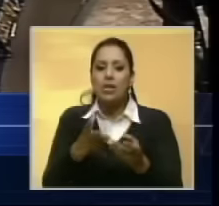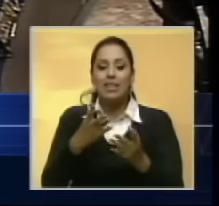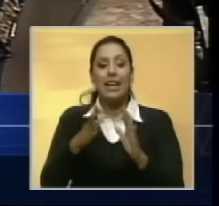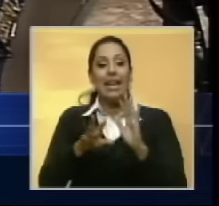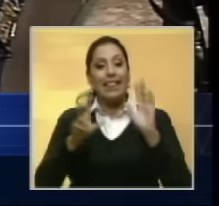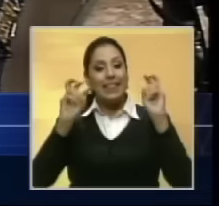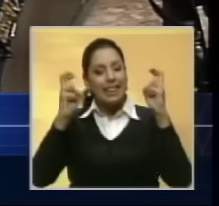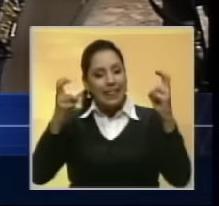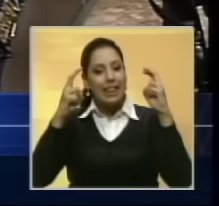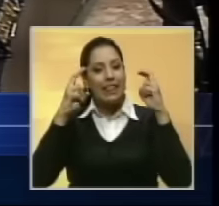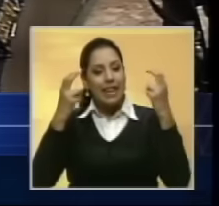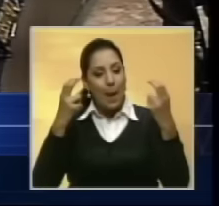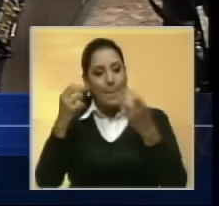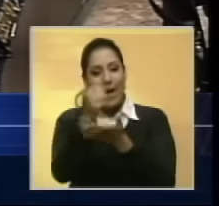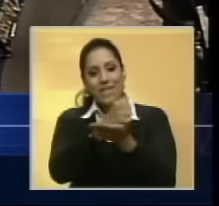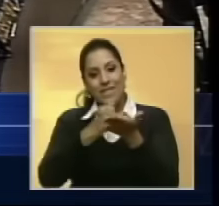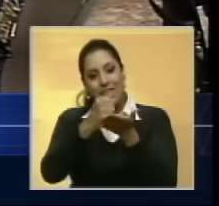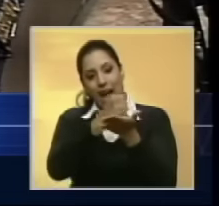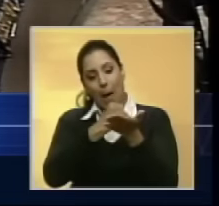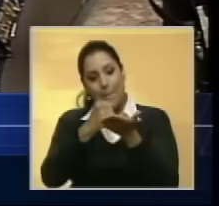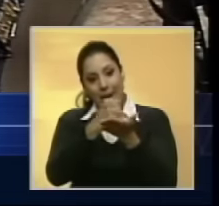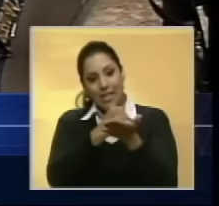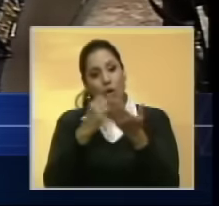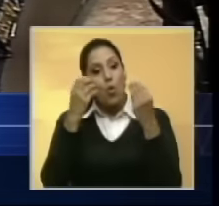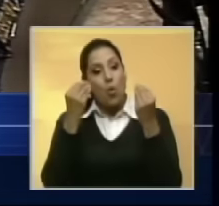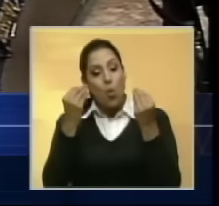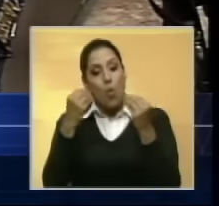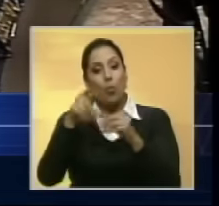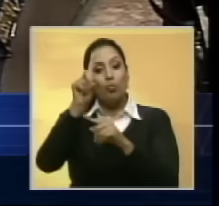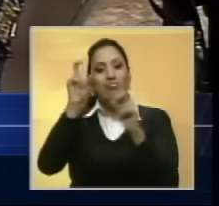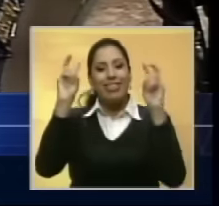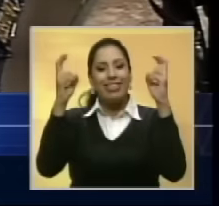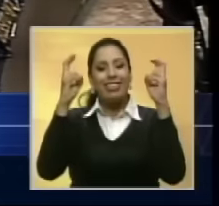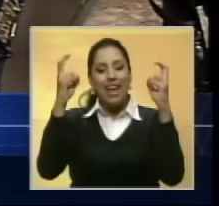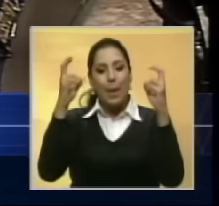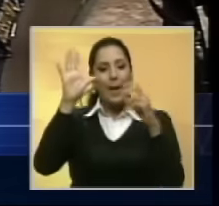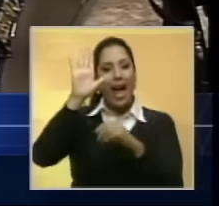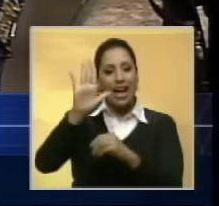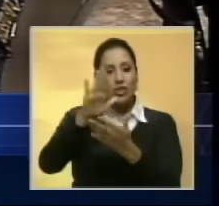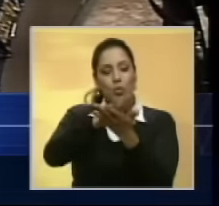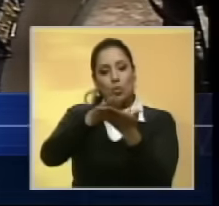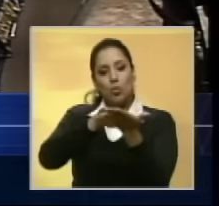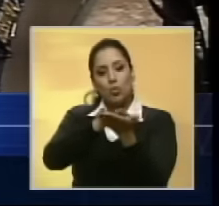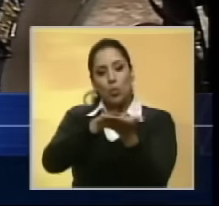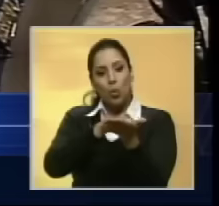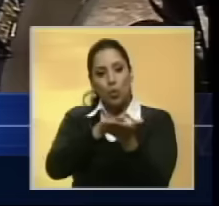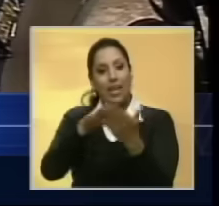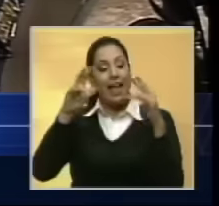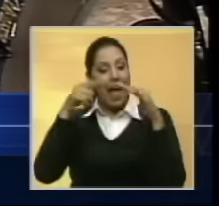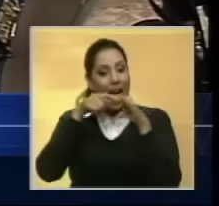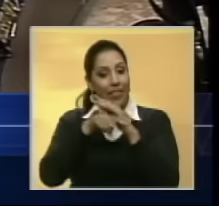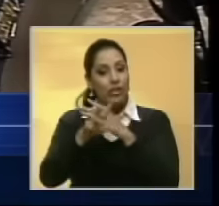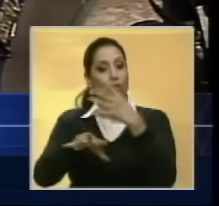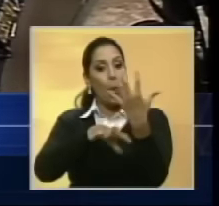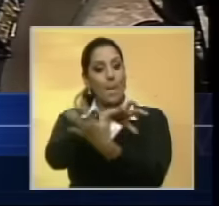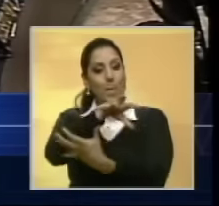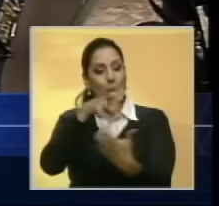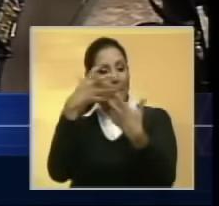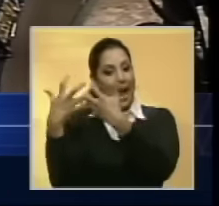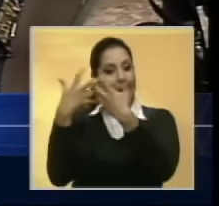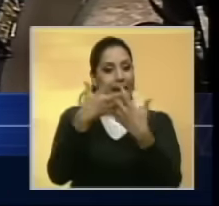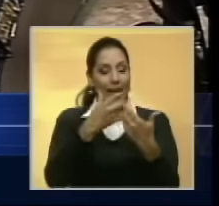el tema farmacéutico como un tema cardinal a resolver dentro del problema de la